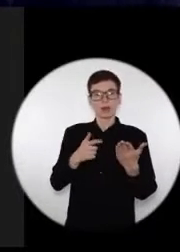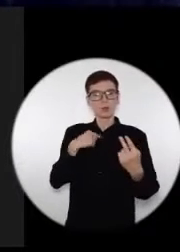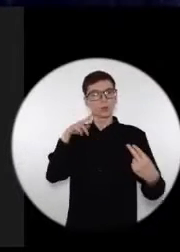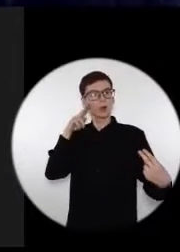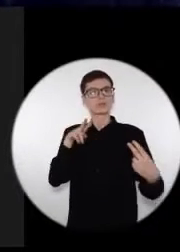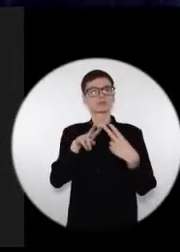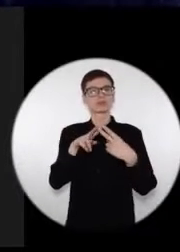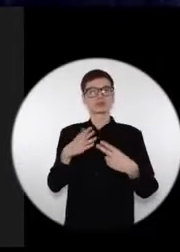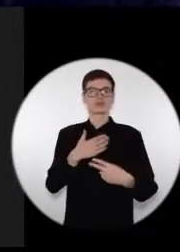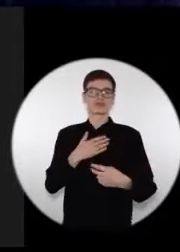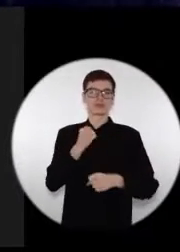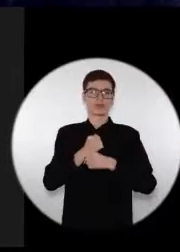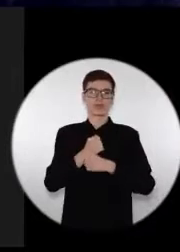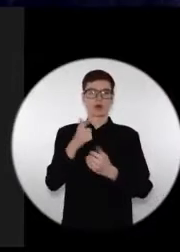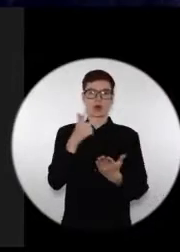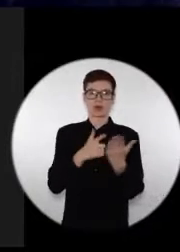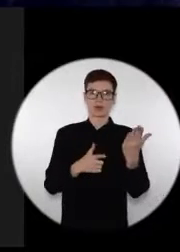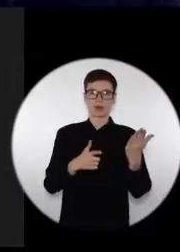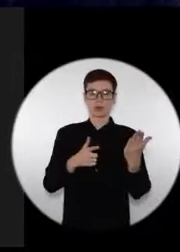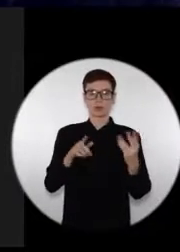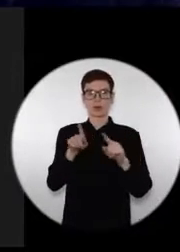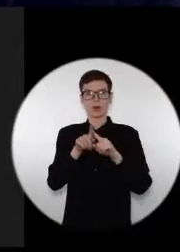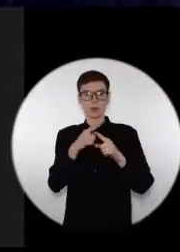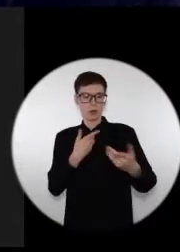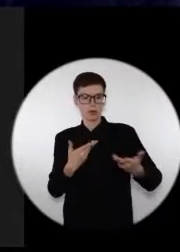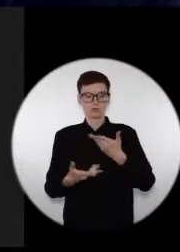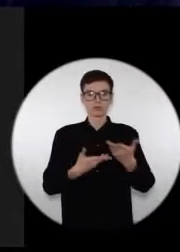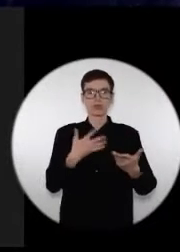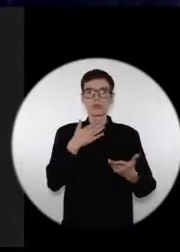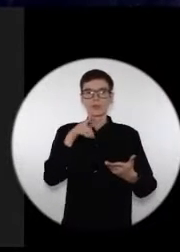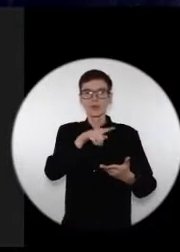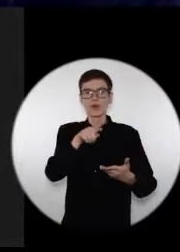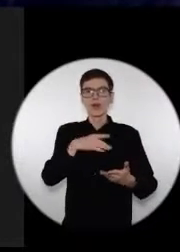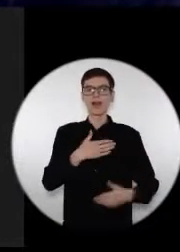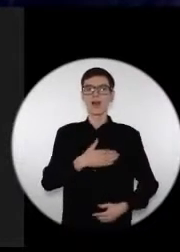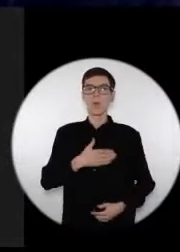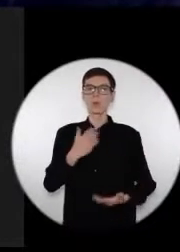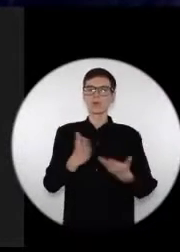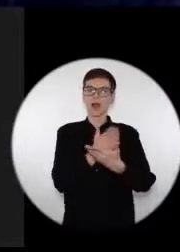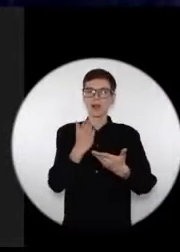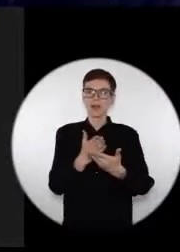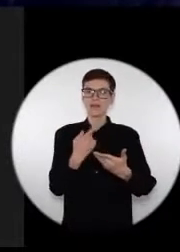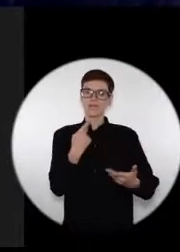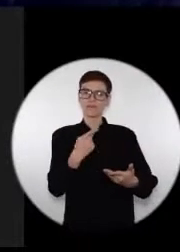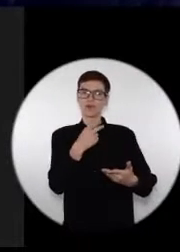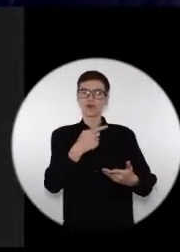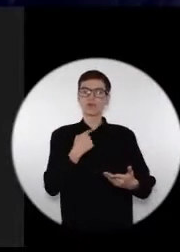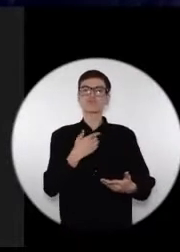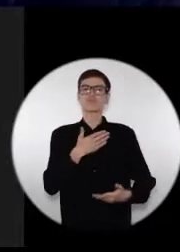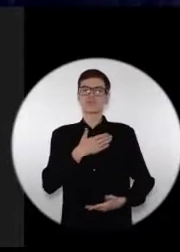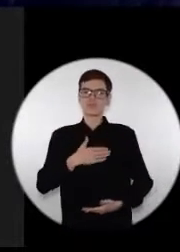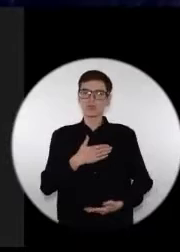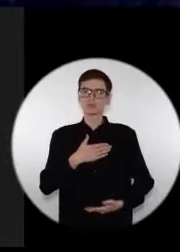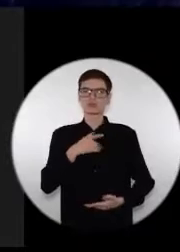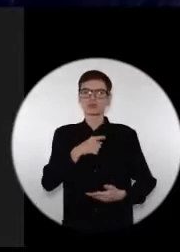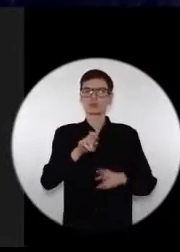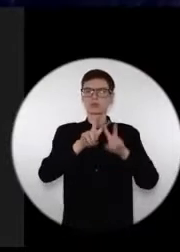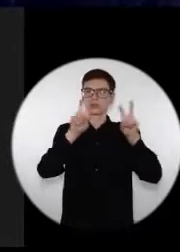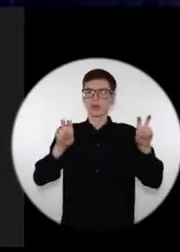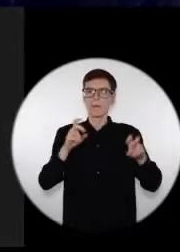literatura estuvimos trabajando en el tema de los libros porque lucho nicole le gusta leer